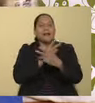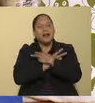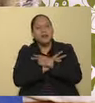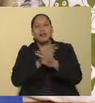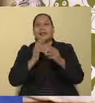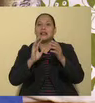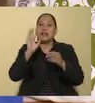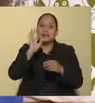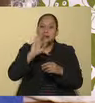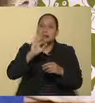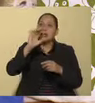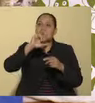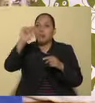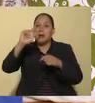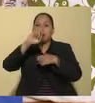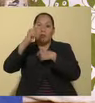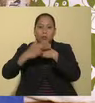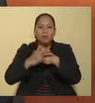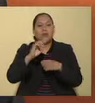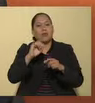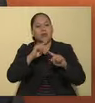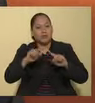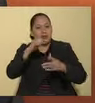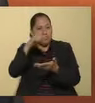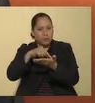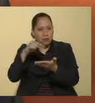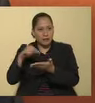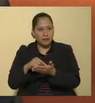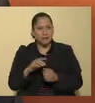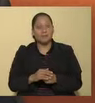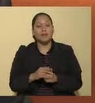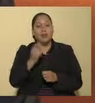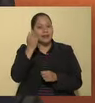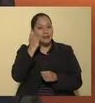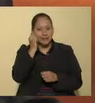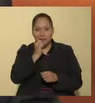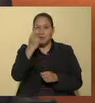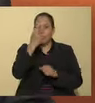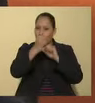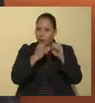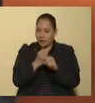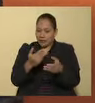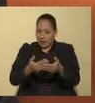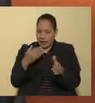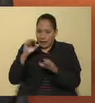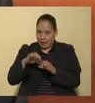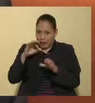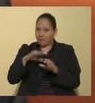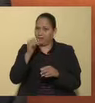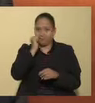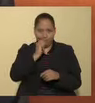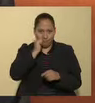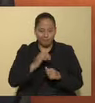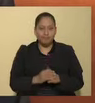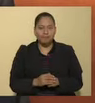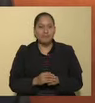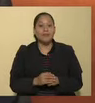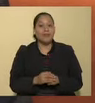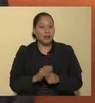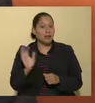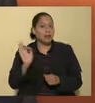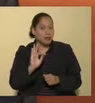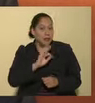otros lugares del mundo, ¿no? Mira, lo ideal sería hacerlo con un año de anticipación, así planificar hoy lo que vamos a hacer dentro de un año, si esto es